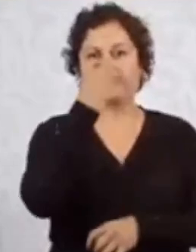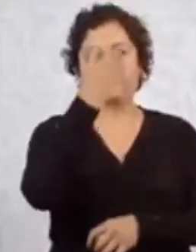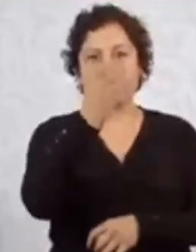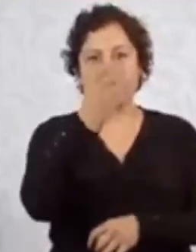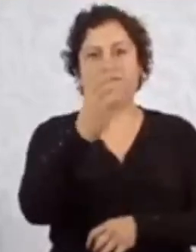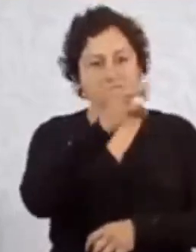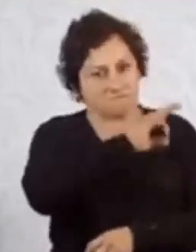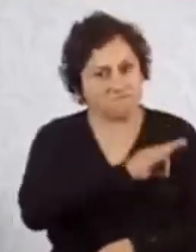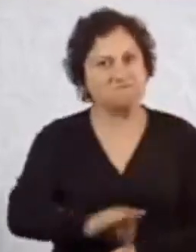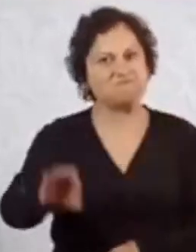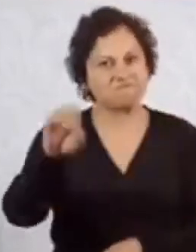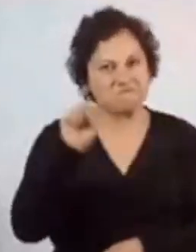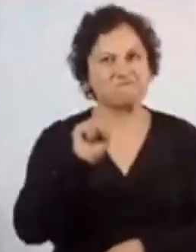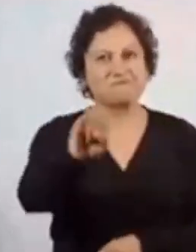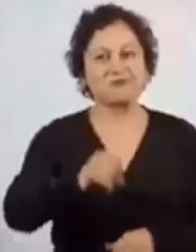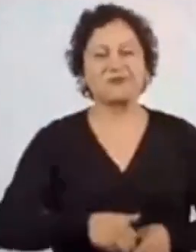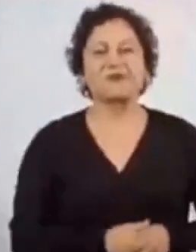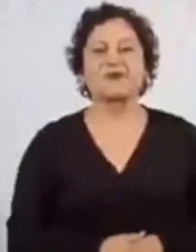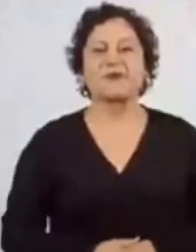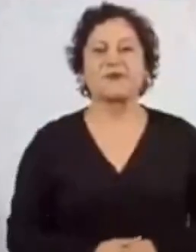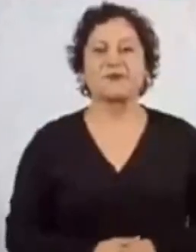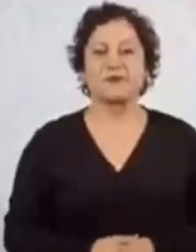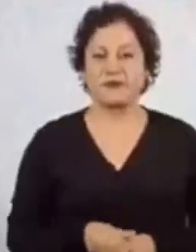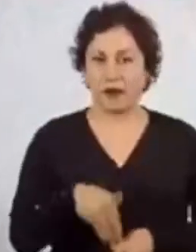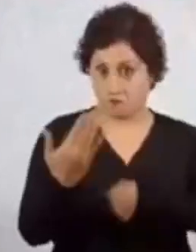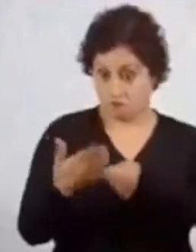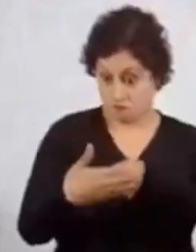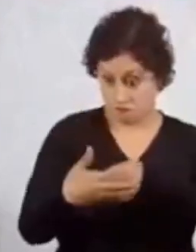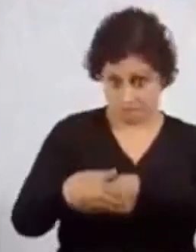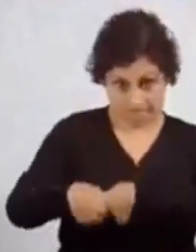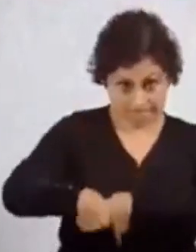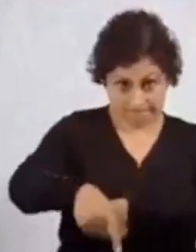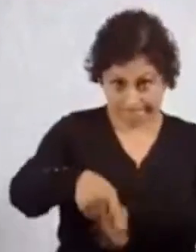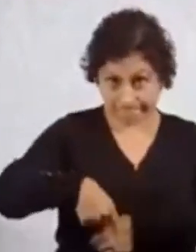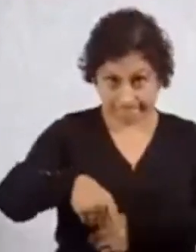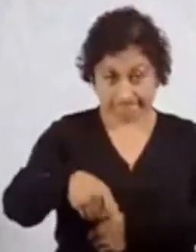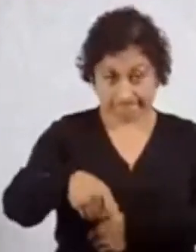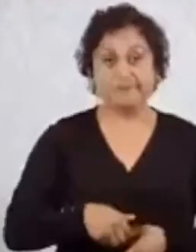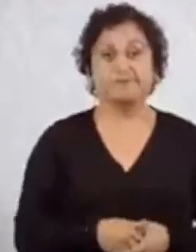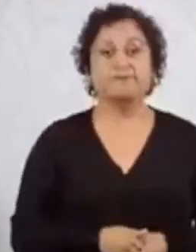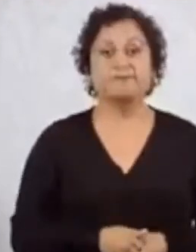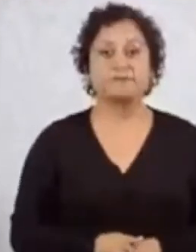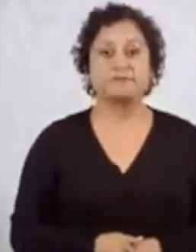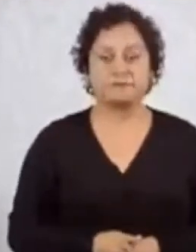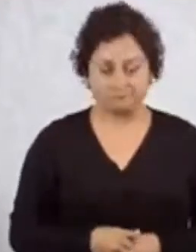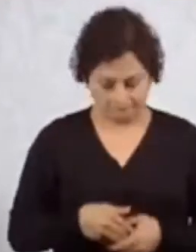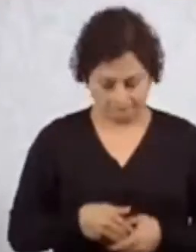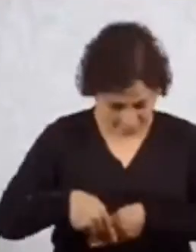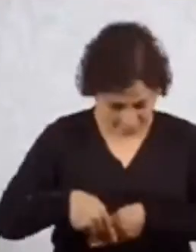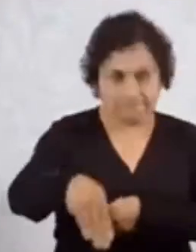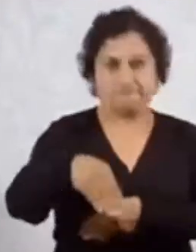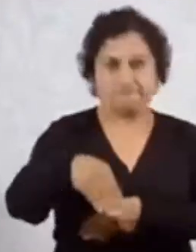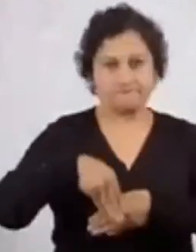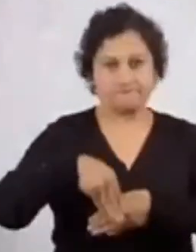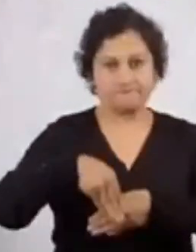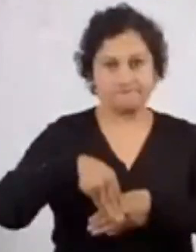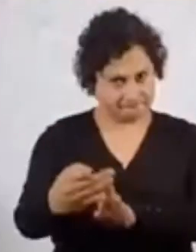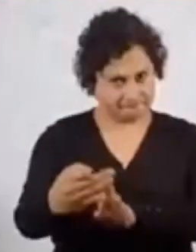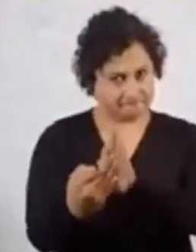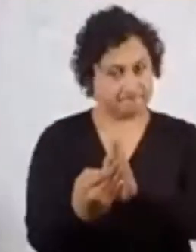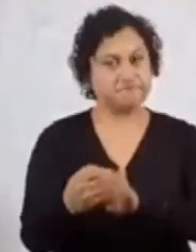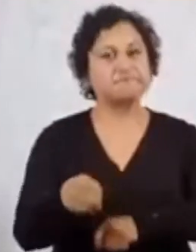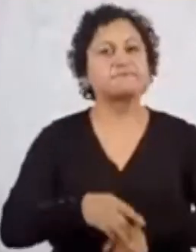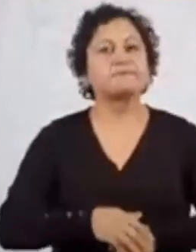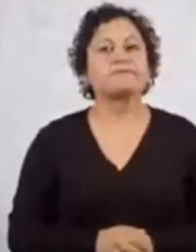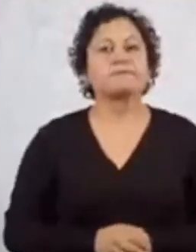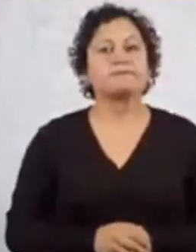muchísimo, muchísimo, porque hay gente que desde hace cuánto tiempo exige que se resuelva este tema